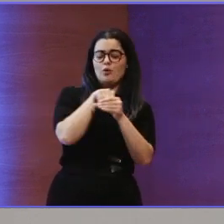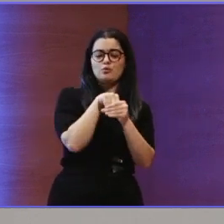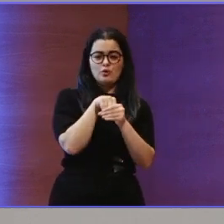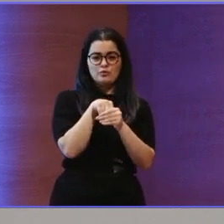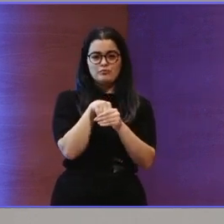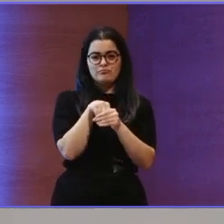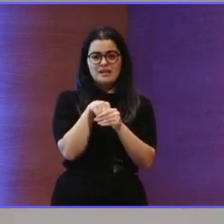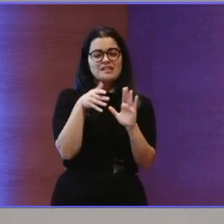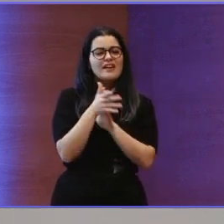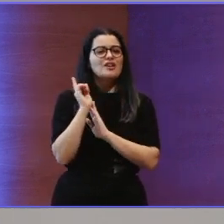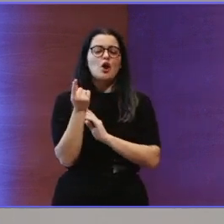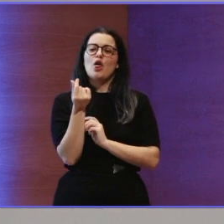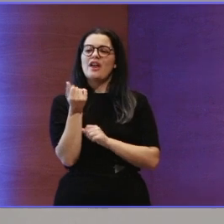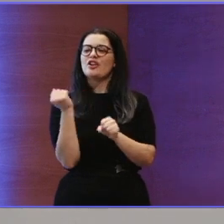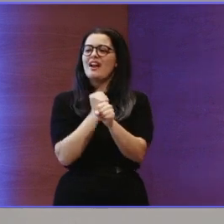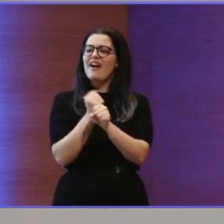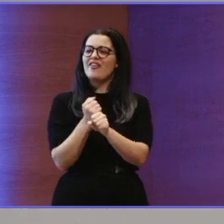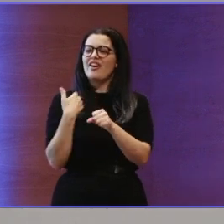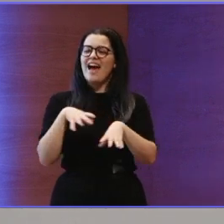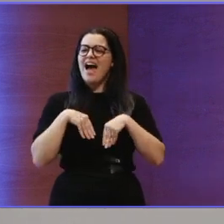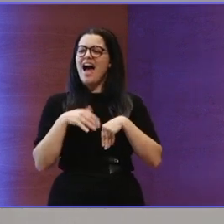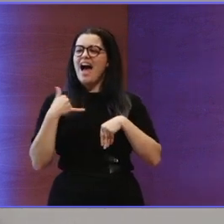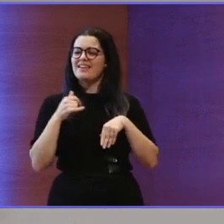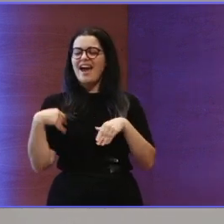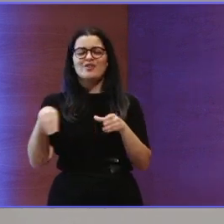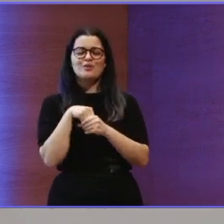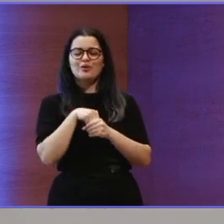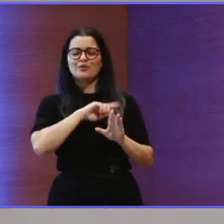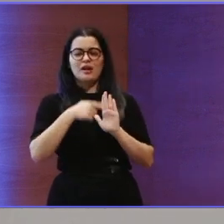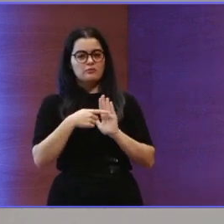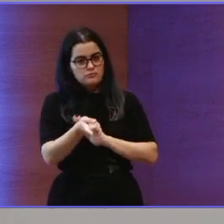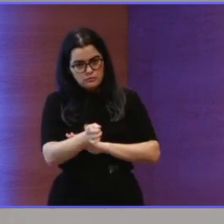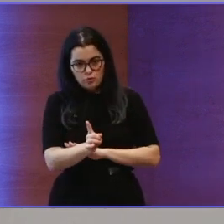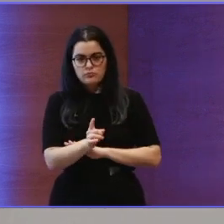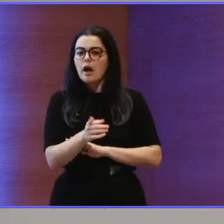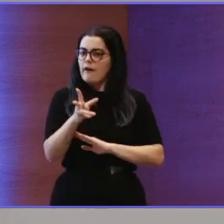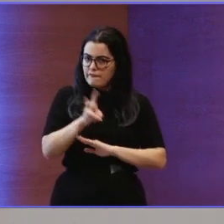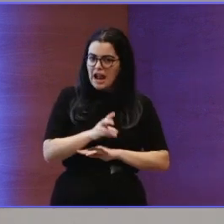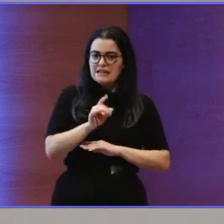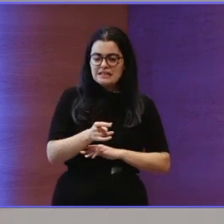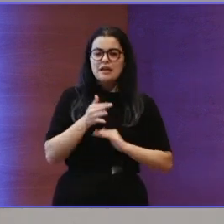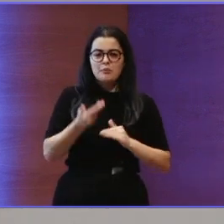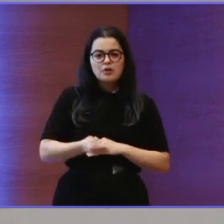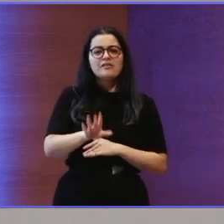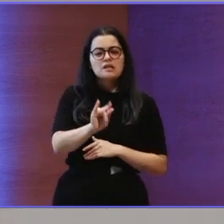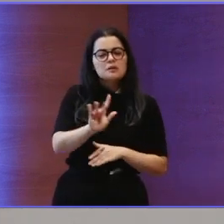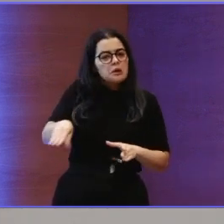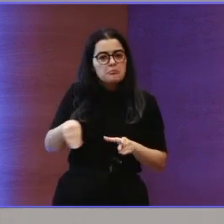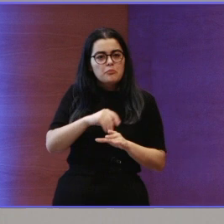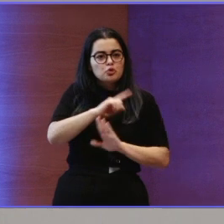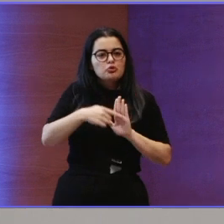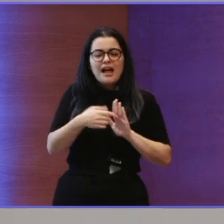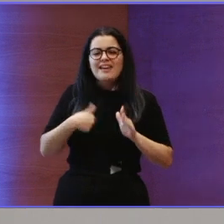eh Pasa por tener dinero y trabajo que ayudan mucho pero no solo y si además eh decimos que las personas tienen que ser